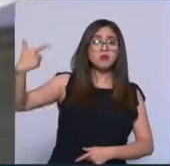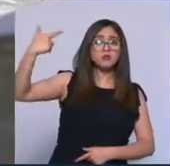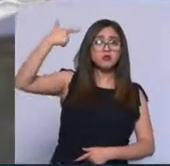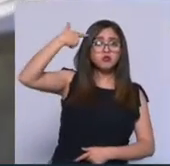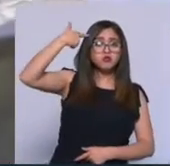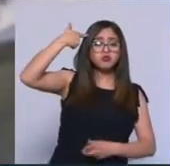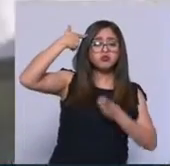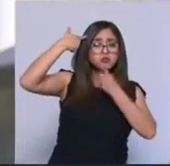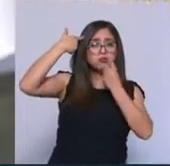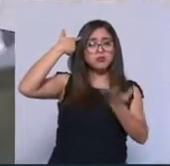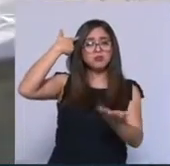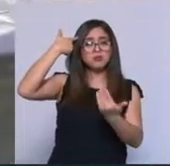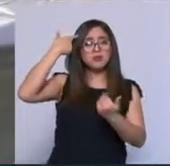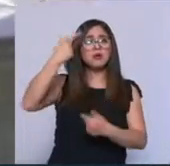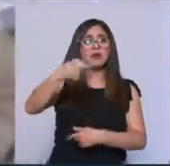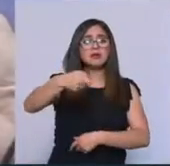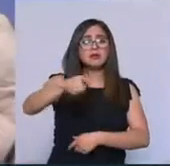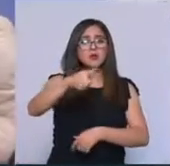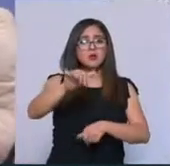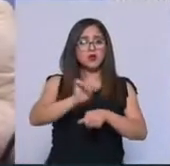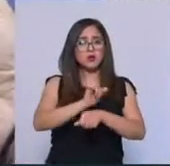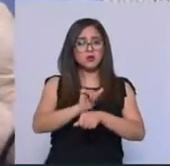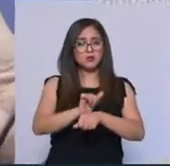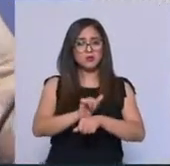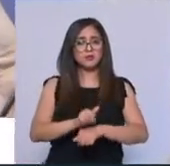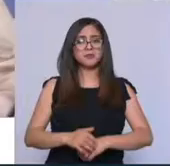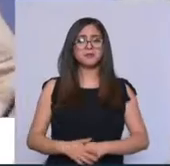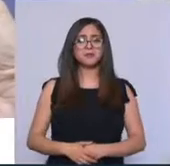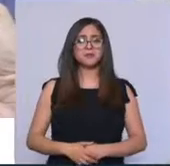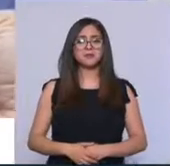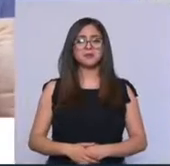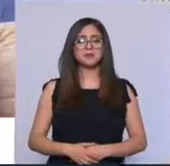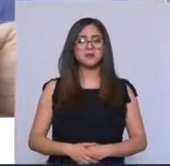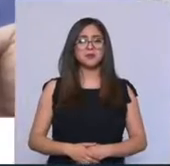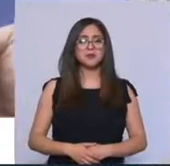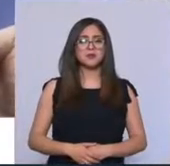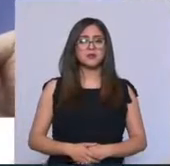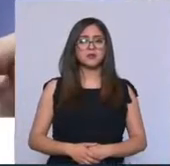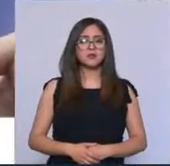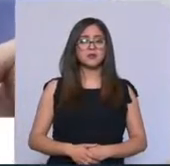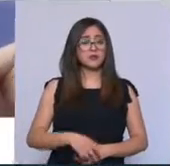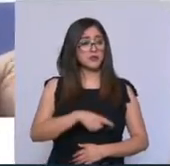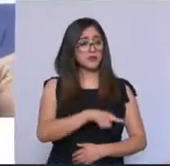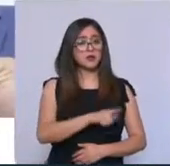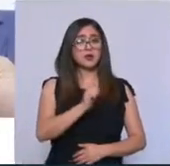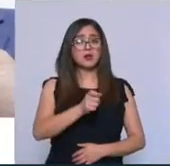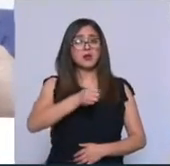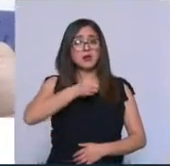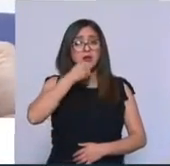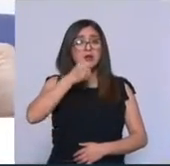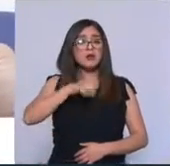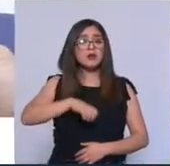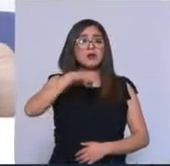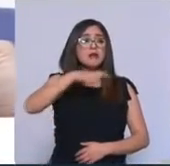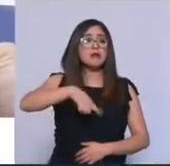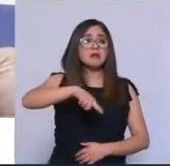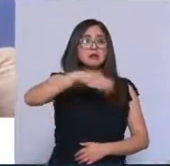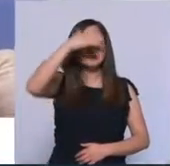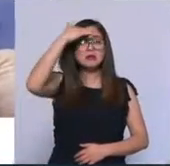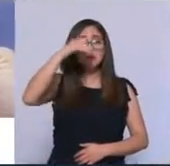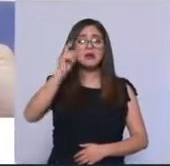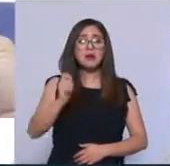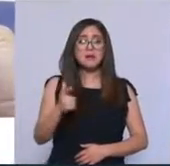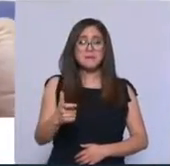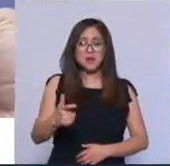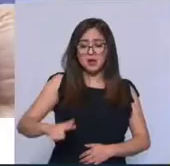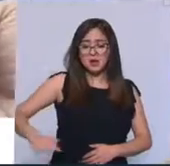y le pidió entregar el vehículo. Y el mayor pensó, él tiene su arma abajo de la pierna, y pensó, si ve el